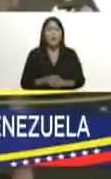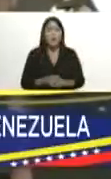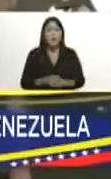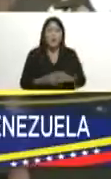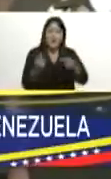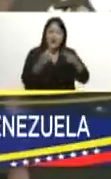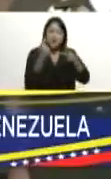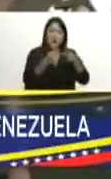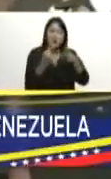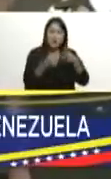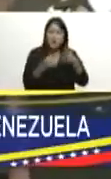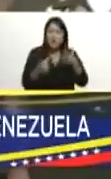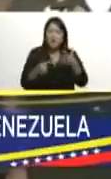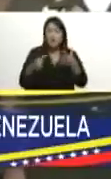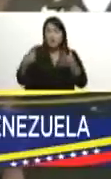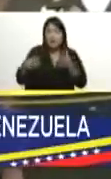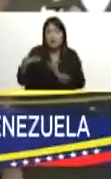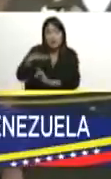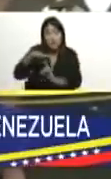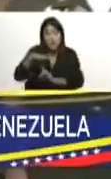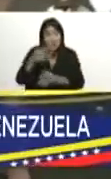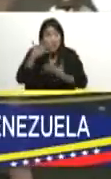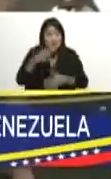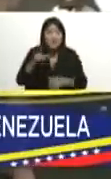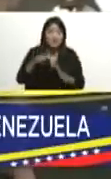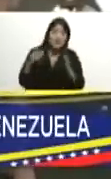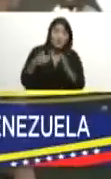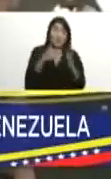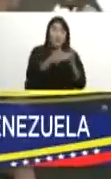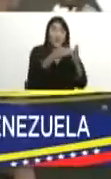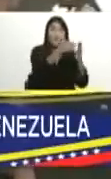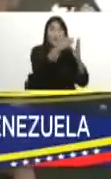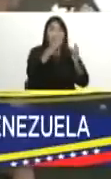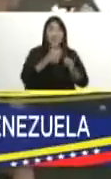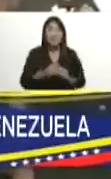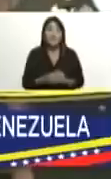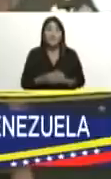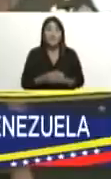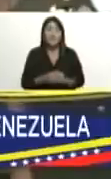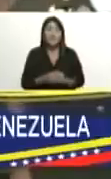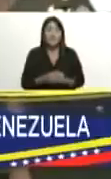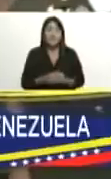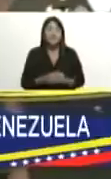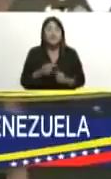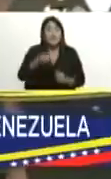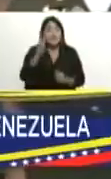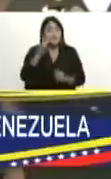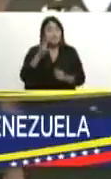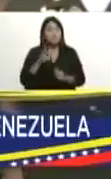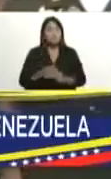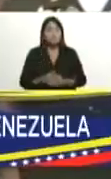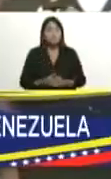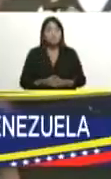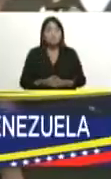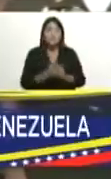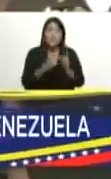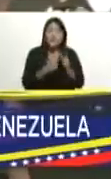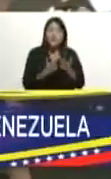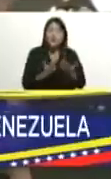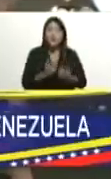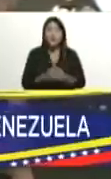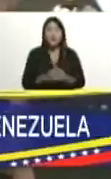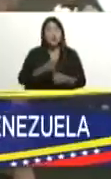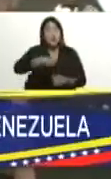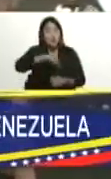amenazas en todas las dimensiones, en todos los ámbitos de la seguridad de la nación. Así que todo nuestro